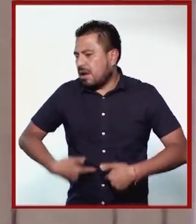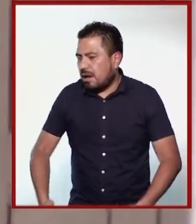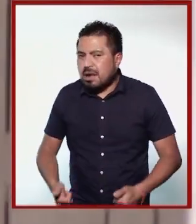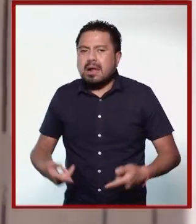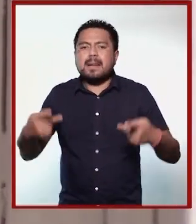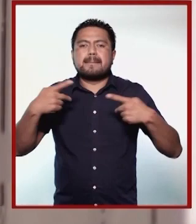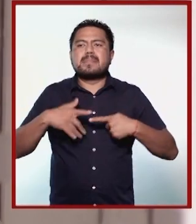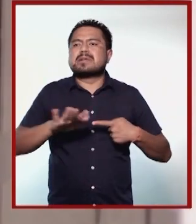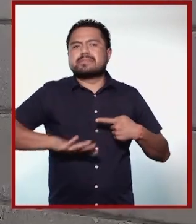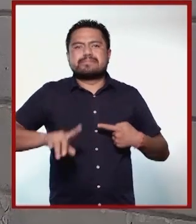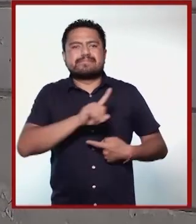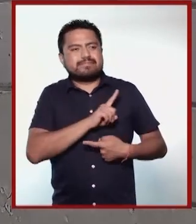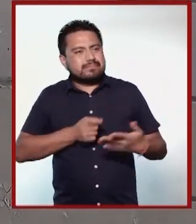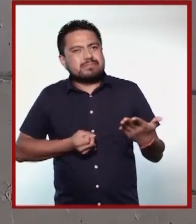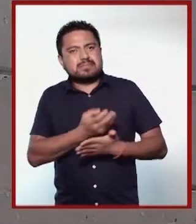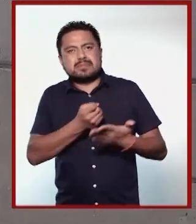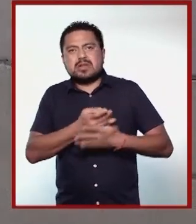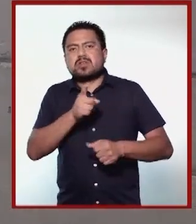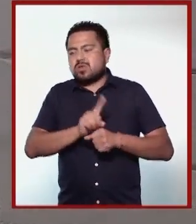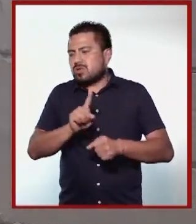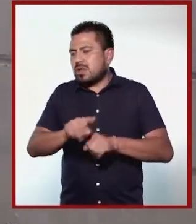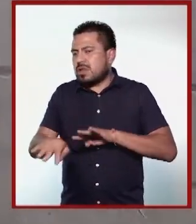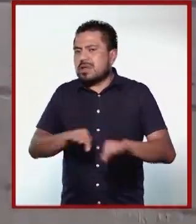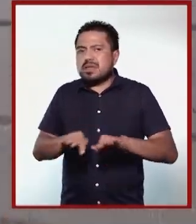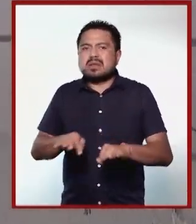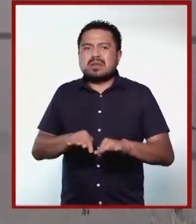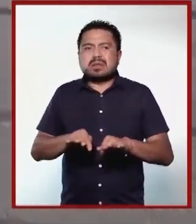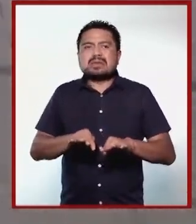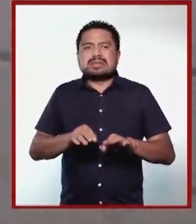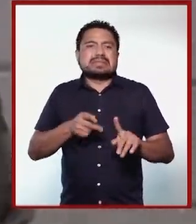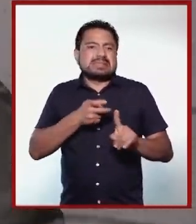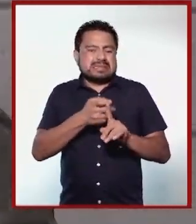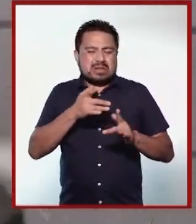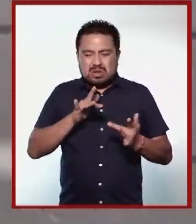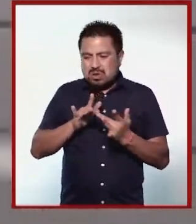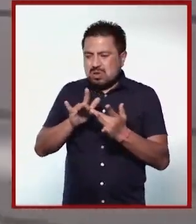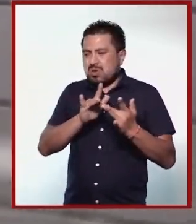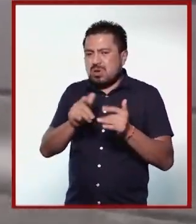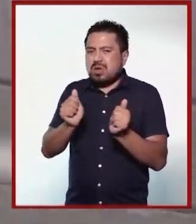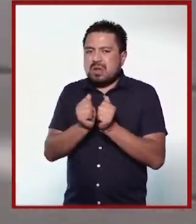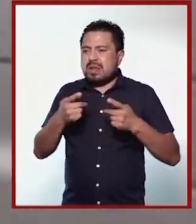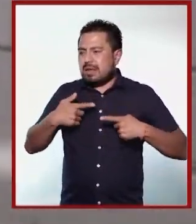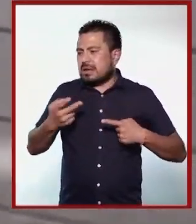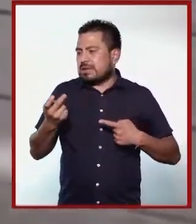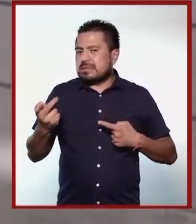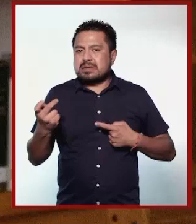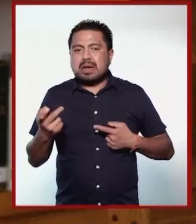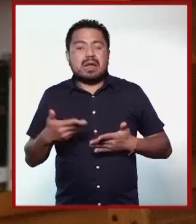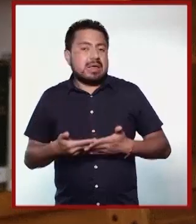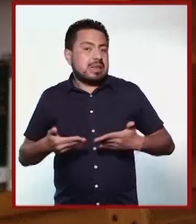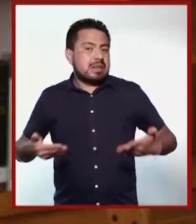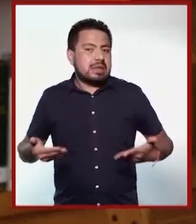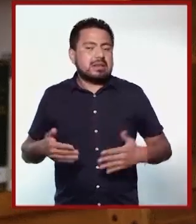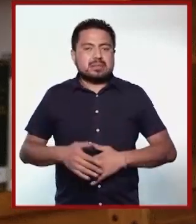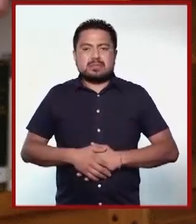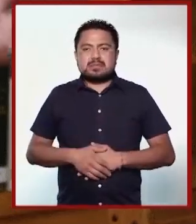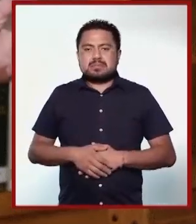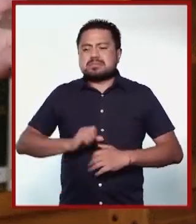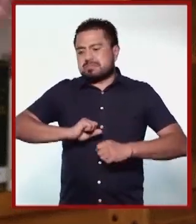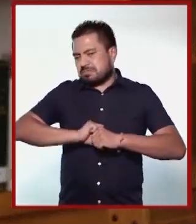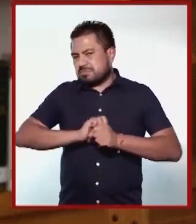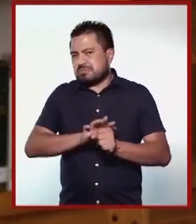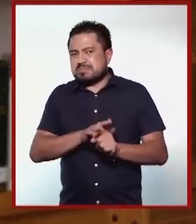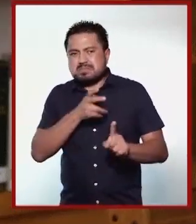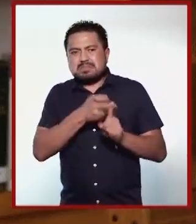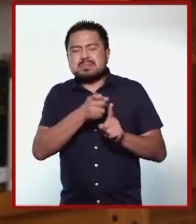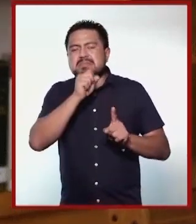hay gente que tiene que salir a la calle todos los días. Inevitablemente estamos en contacto con estas personas. Entonces, la pandemia pues